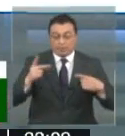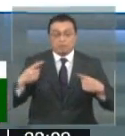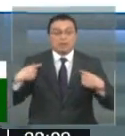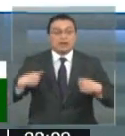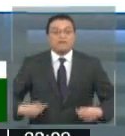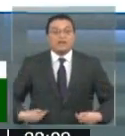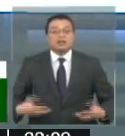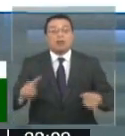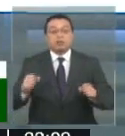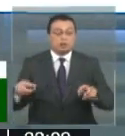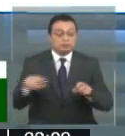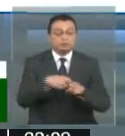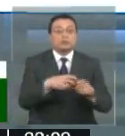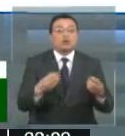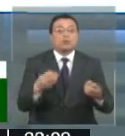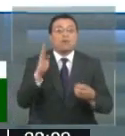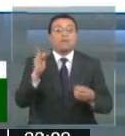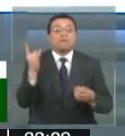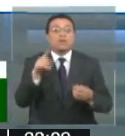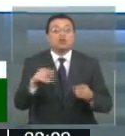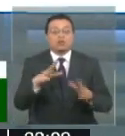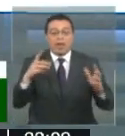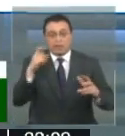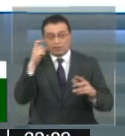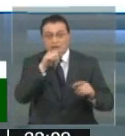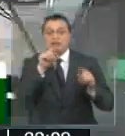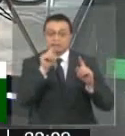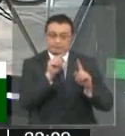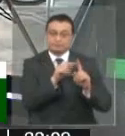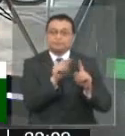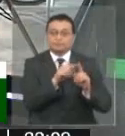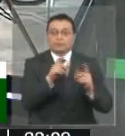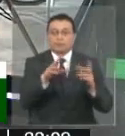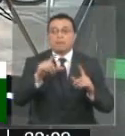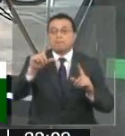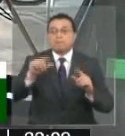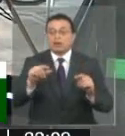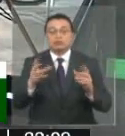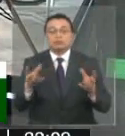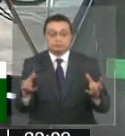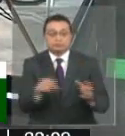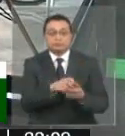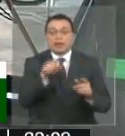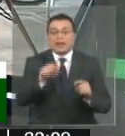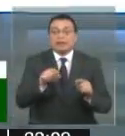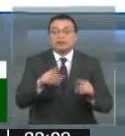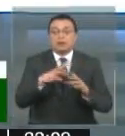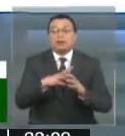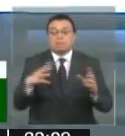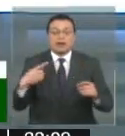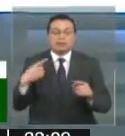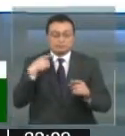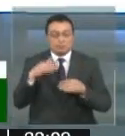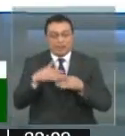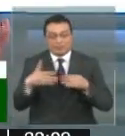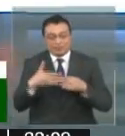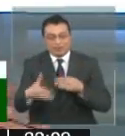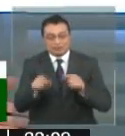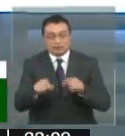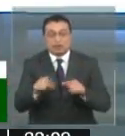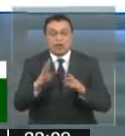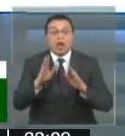poder transportarla en un bus siempre es más complejo, en menos la capacidad, entonces eso es lo que estamos más retrasados.